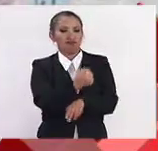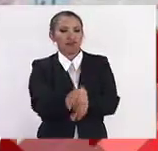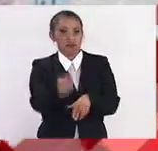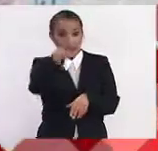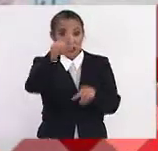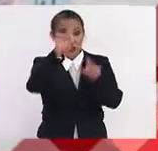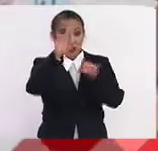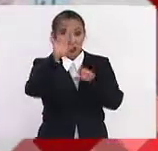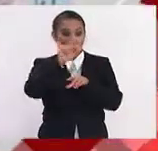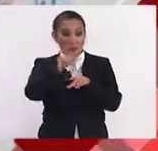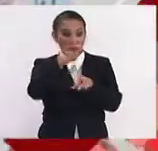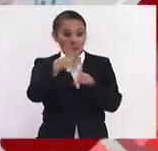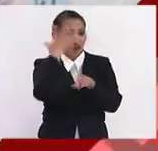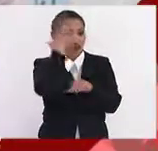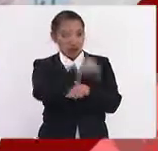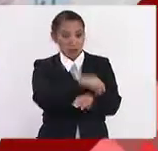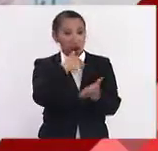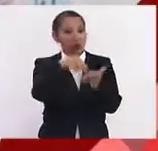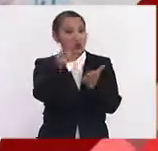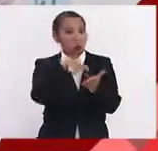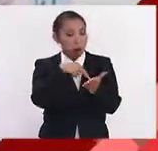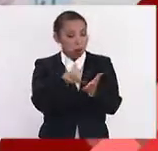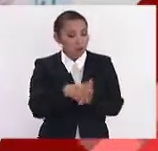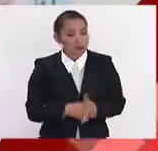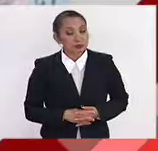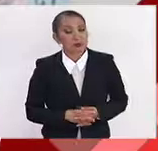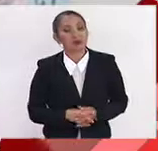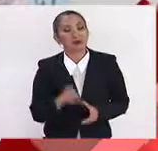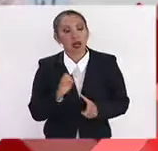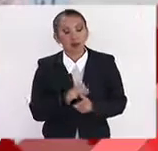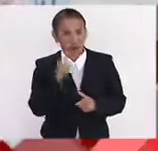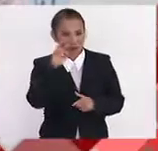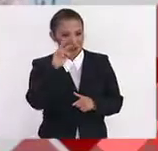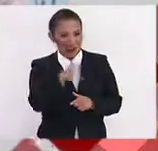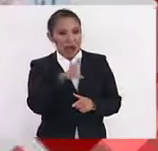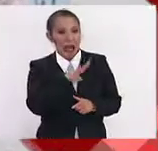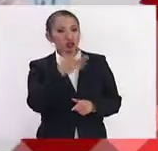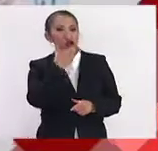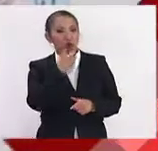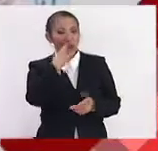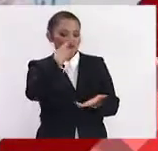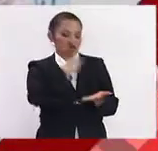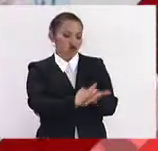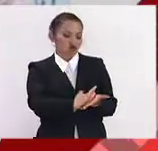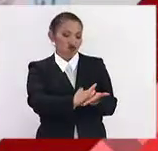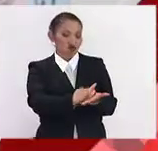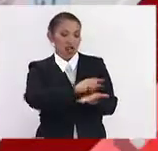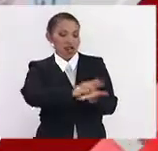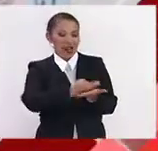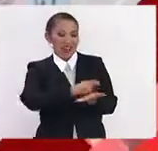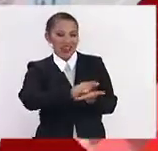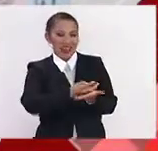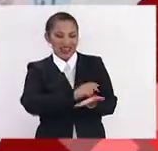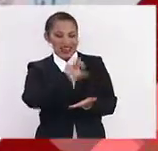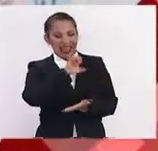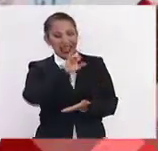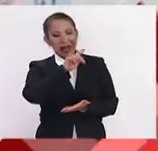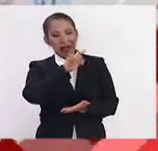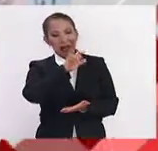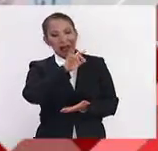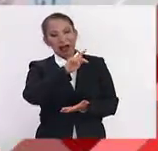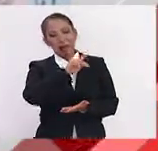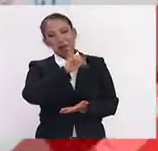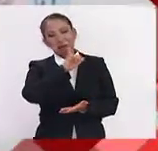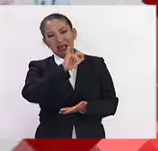cuadro, tu obra, ¿no? Exactamente. Entonces, como pueden ver, ahí hay un paciente que está sufriendo una crisis